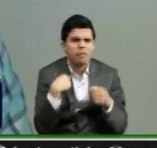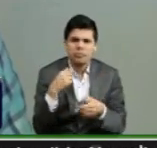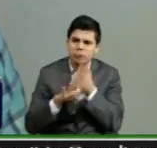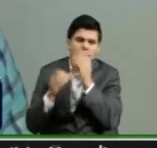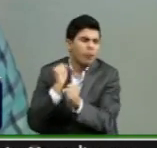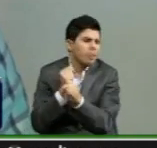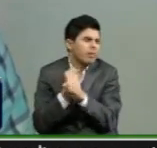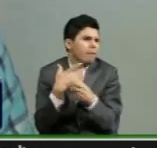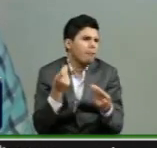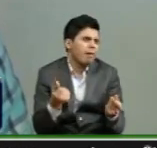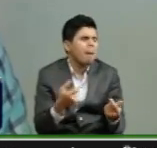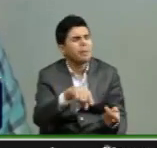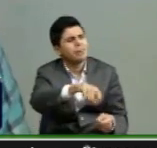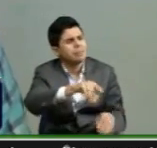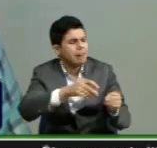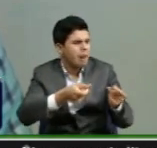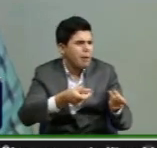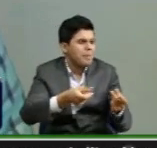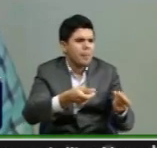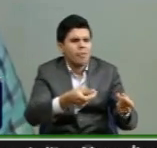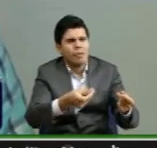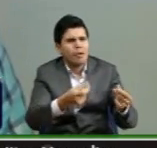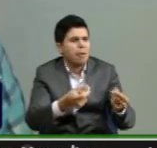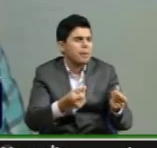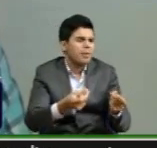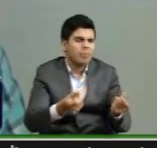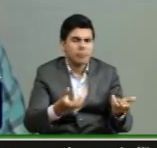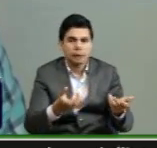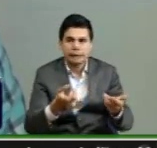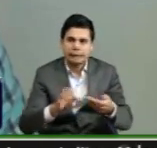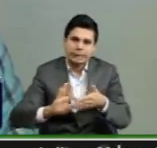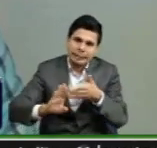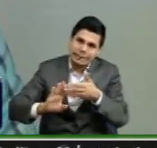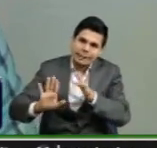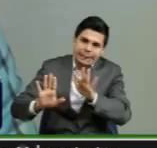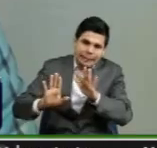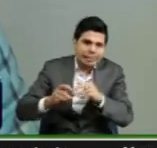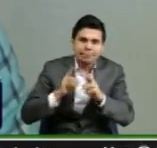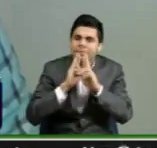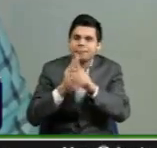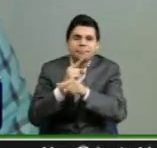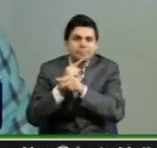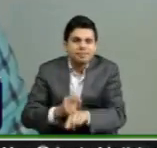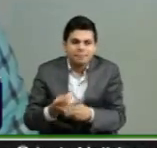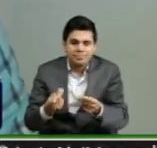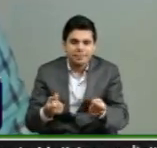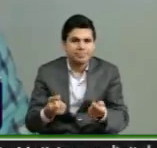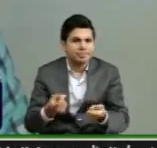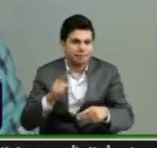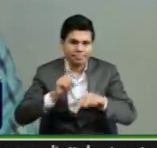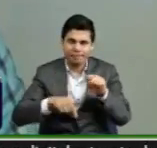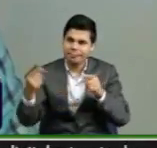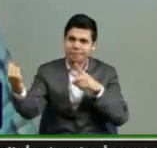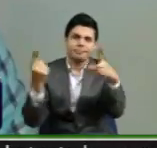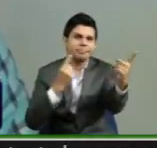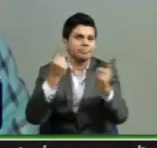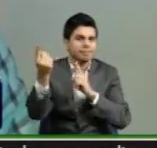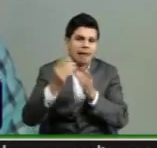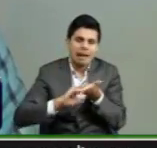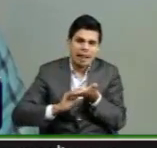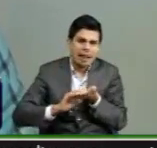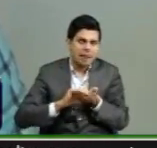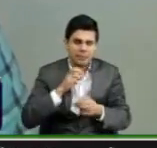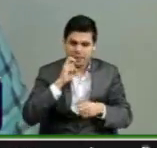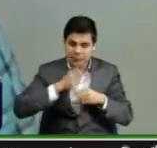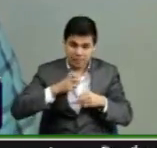trabajo de rapidez y entonces la verdad no podemos darle la respuesta que requiere el cliente externo en para para